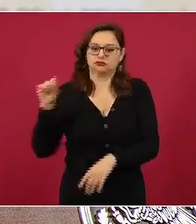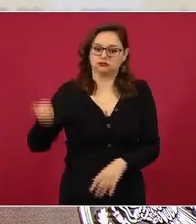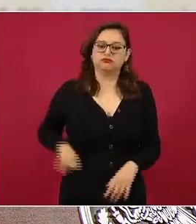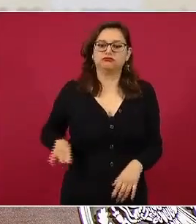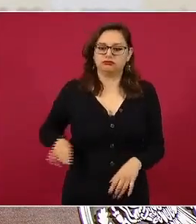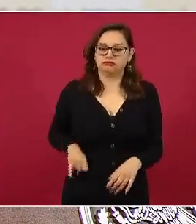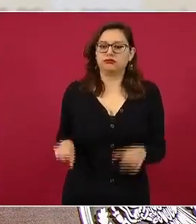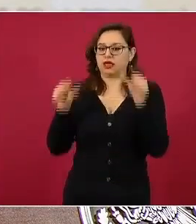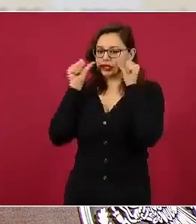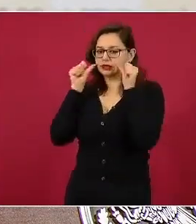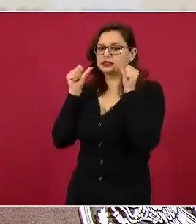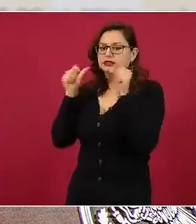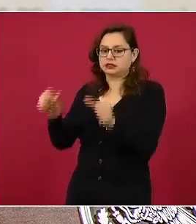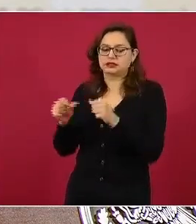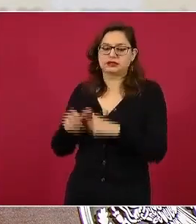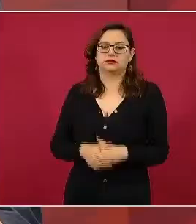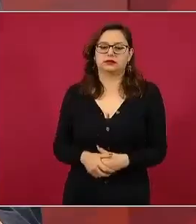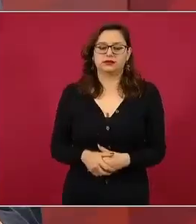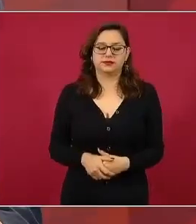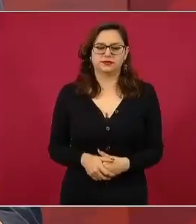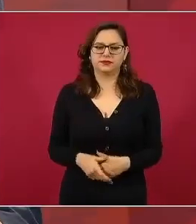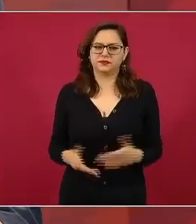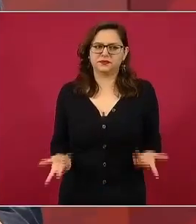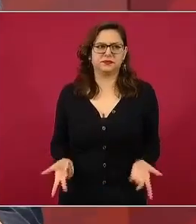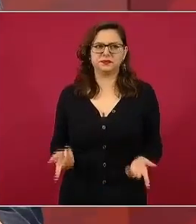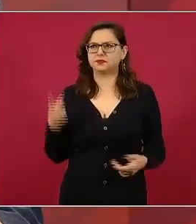Y no me cuesta mucho trabajo,